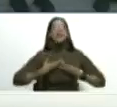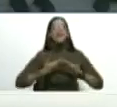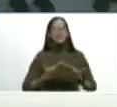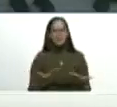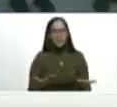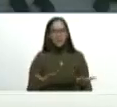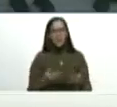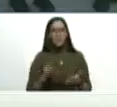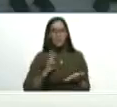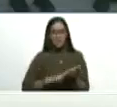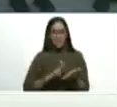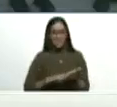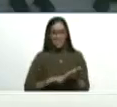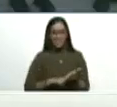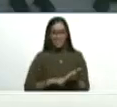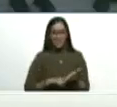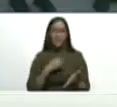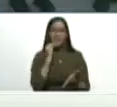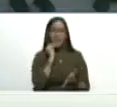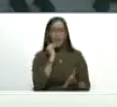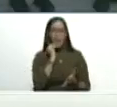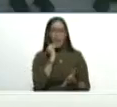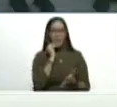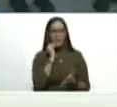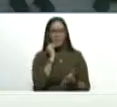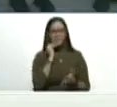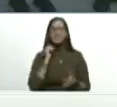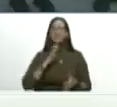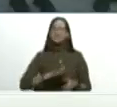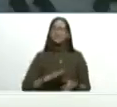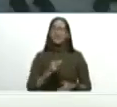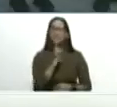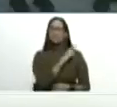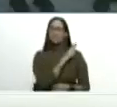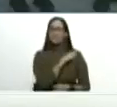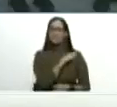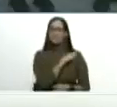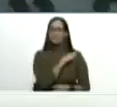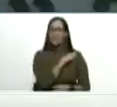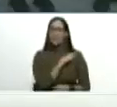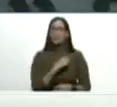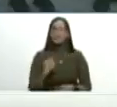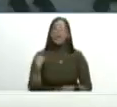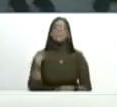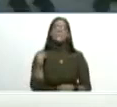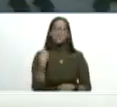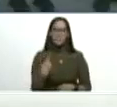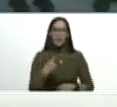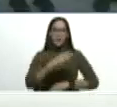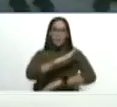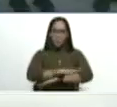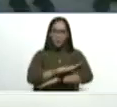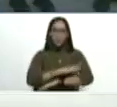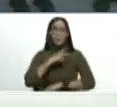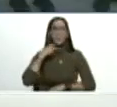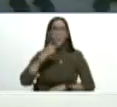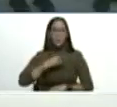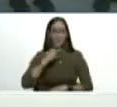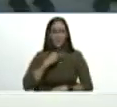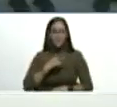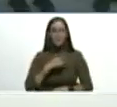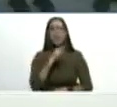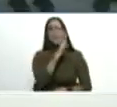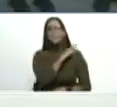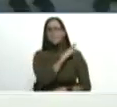oportunidad verdadera a jóvenes brillantes de estar al mando de los principales puestos políticos, de los